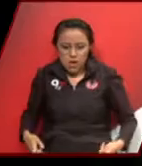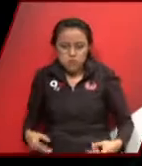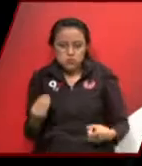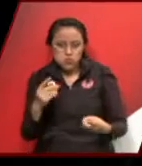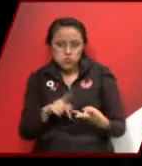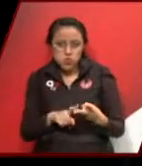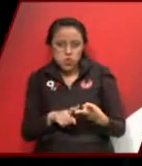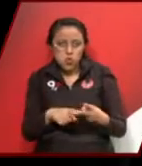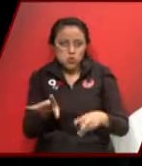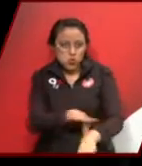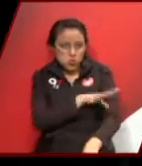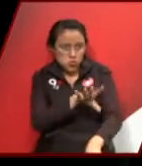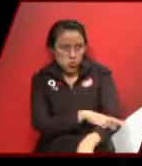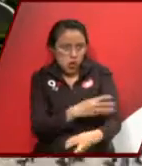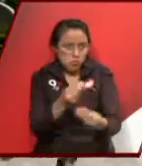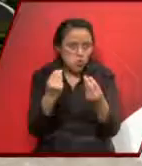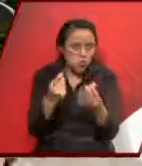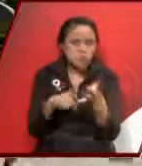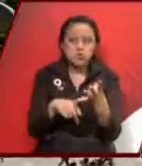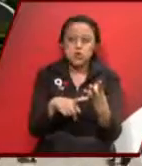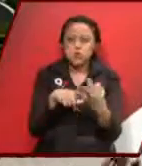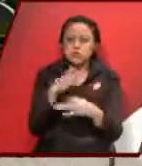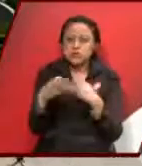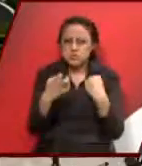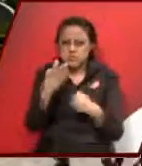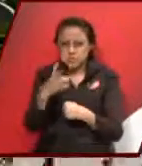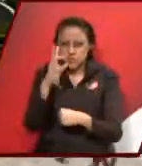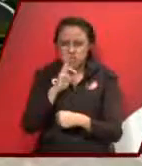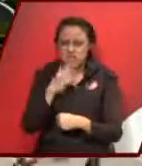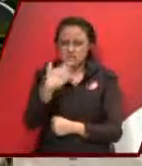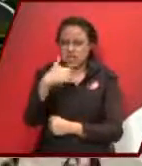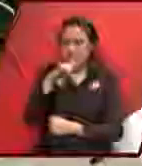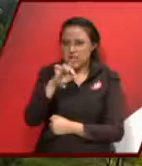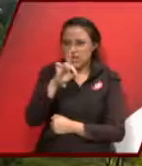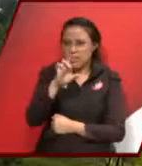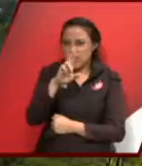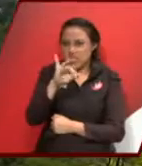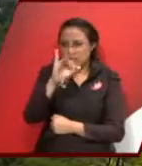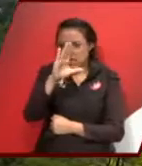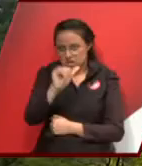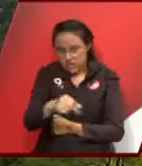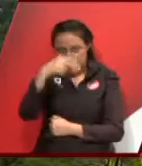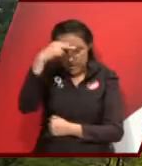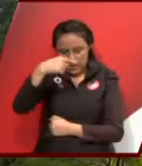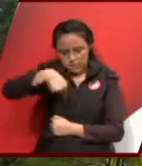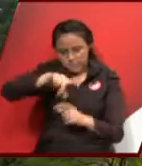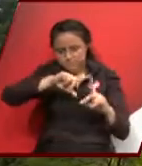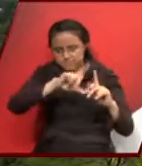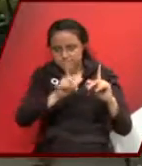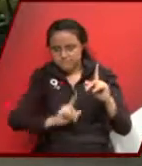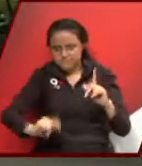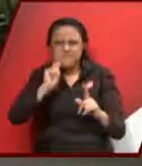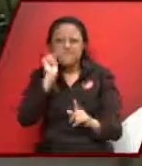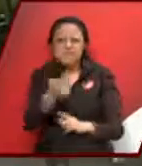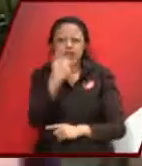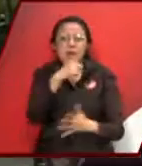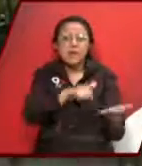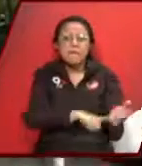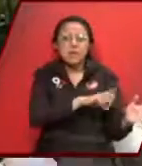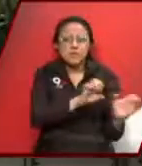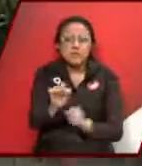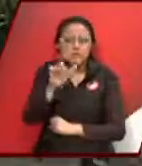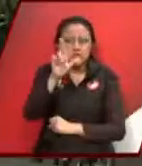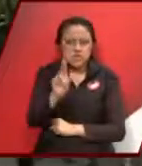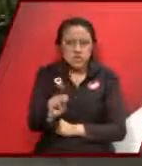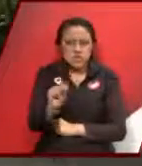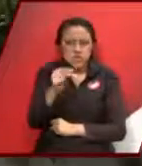muchos aparatos electrónicos. En cuanto a la huella hídrica del consumo nacional en México, esta es de